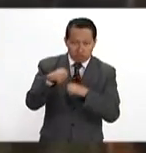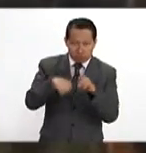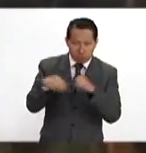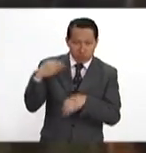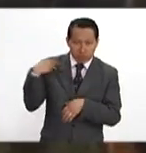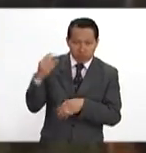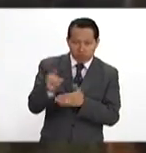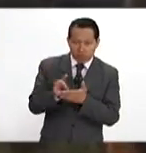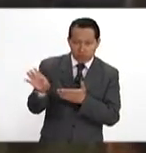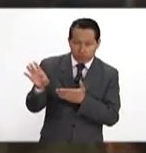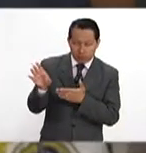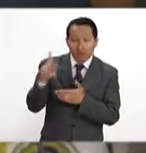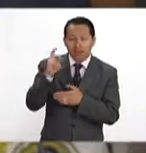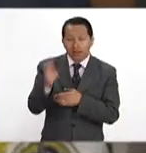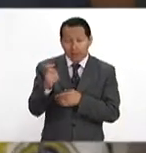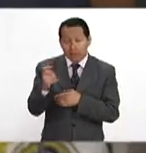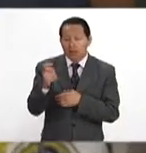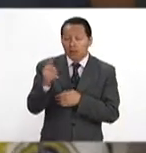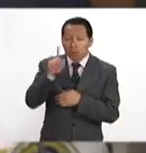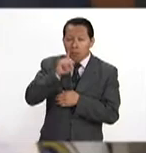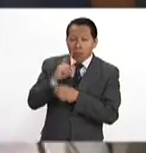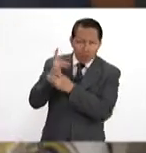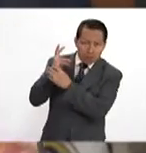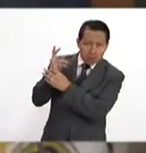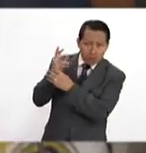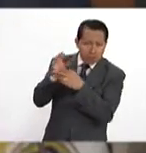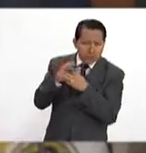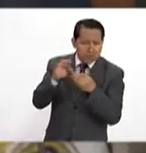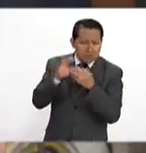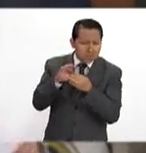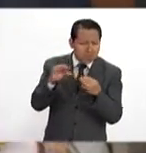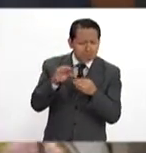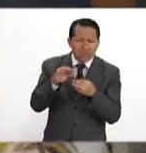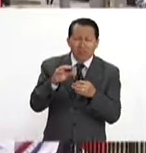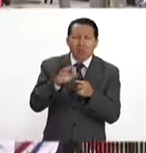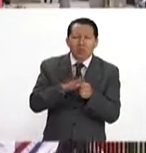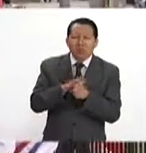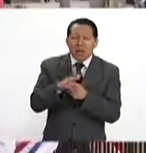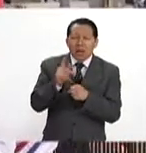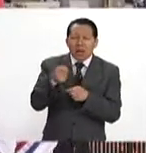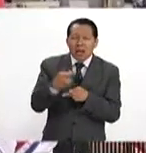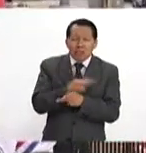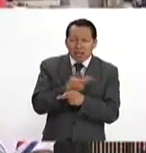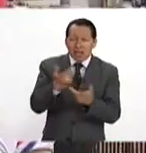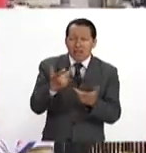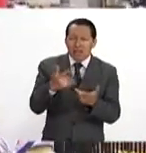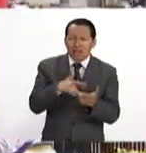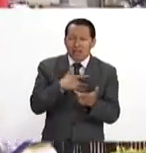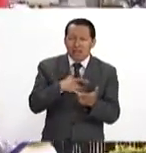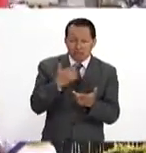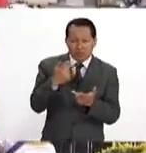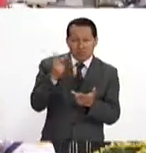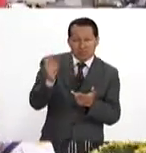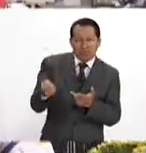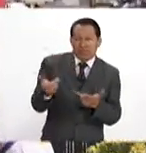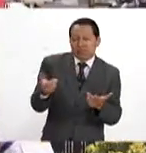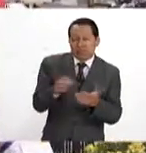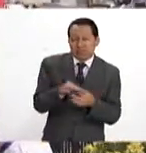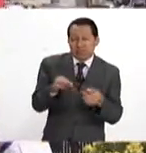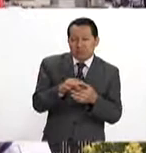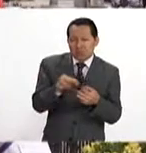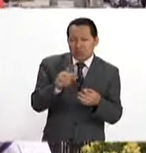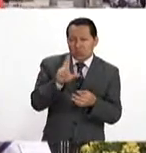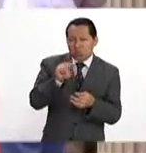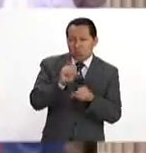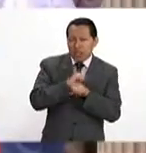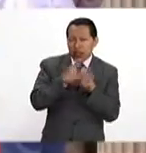Washington. Nauert no explicó en qué consisten los síntomas físicos de los que habló porque, de acuerdo con la política